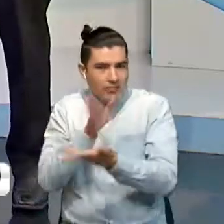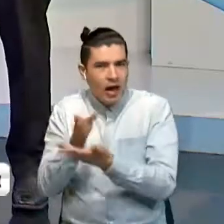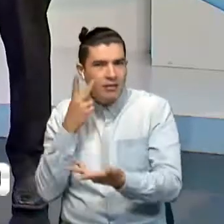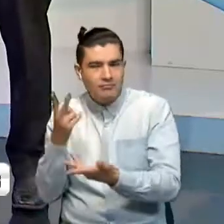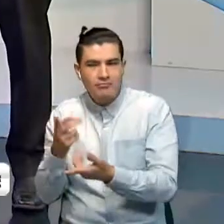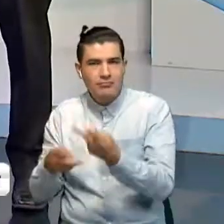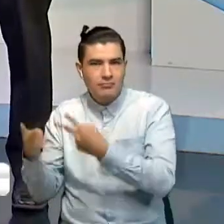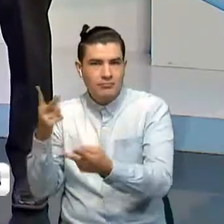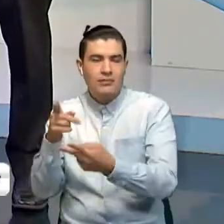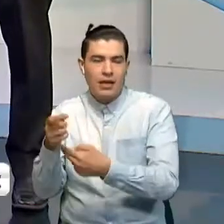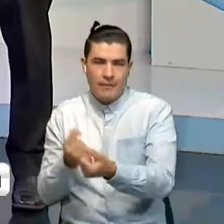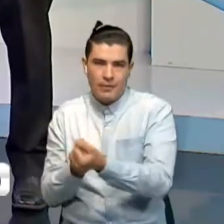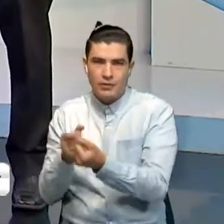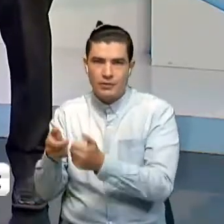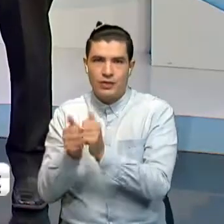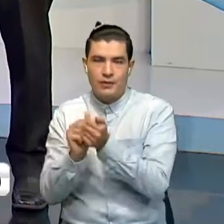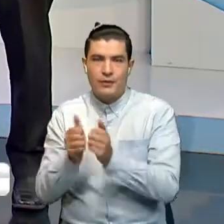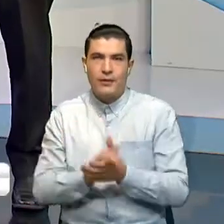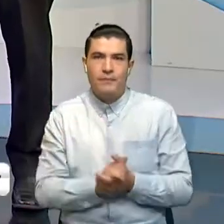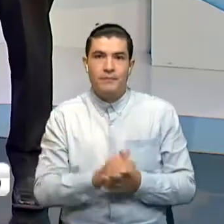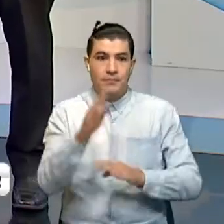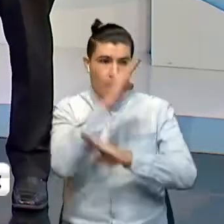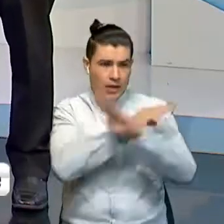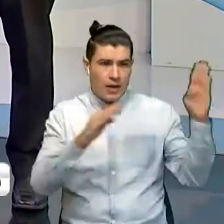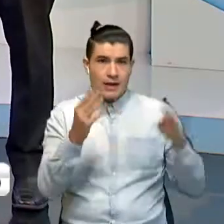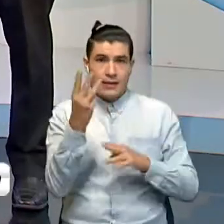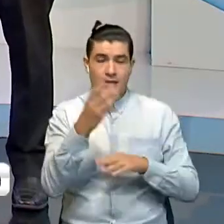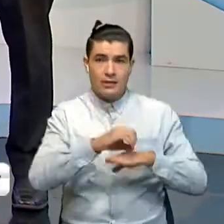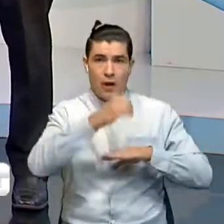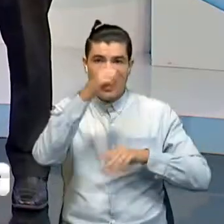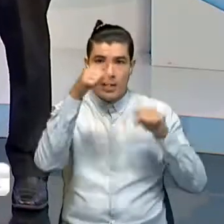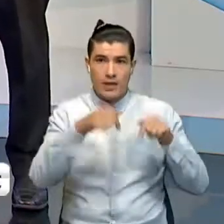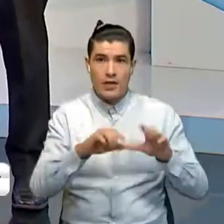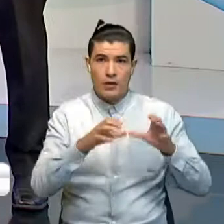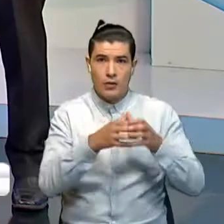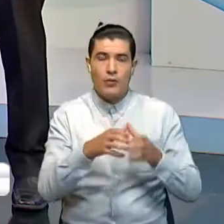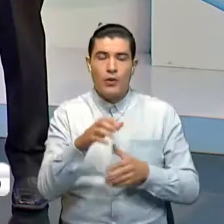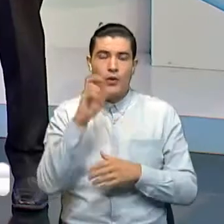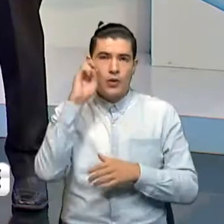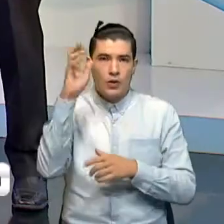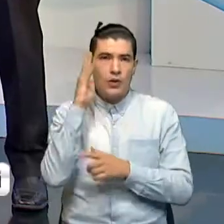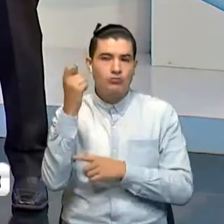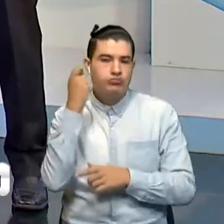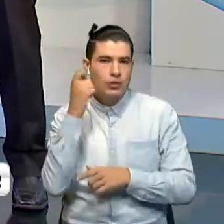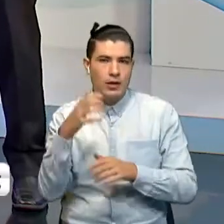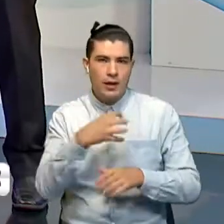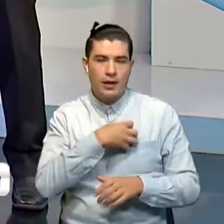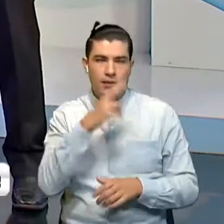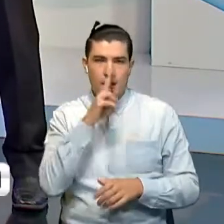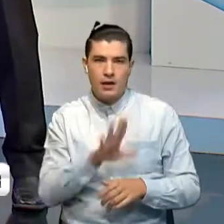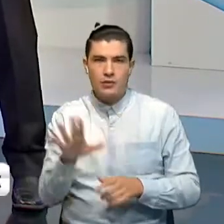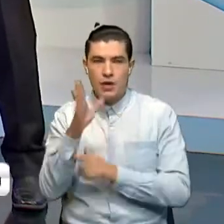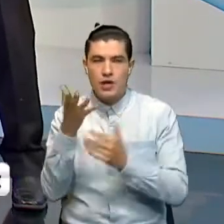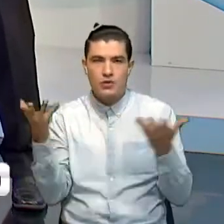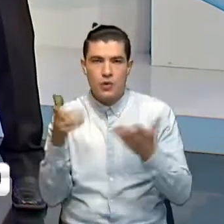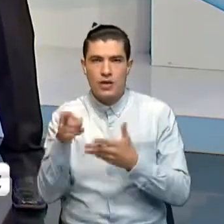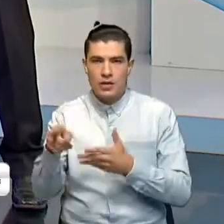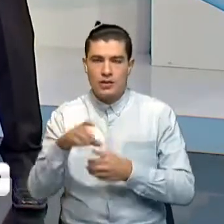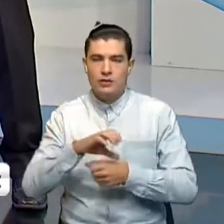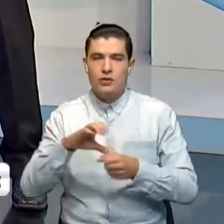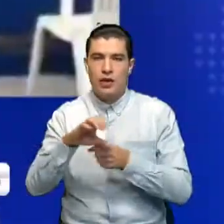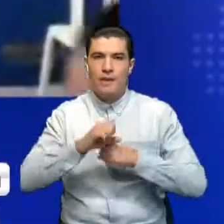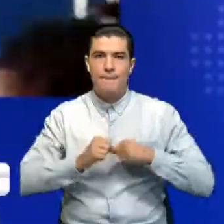Hablamos ahora del judo, porque 3 medallas de oro conquistó la delegación norte santandereana en un reciente campeonato nacional cumplido en la capital de la